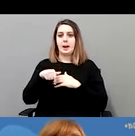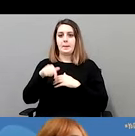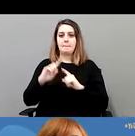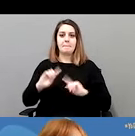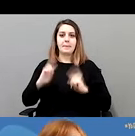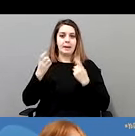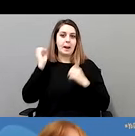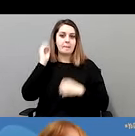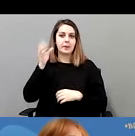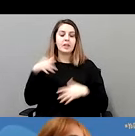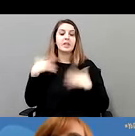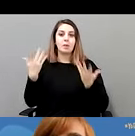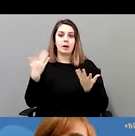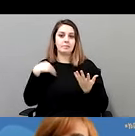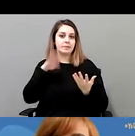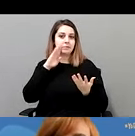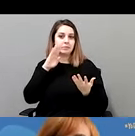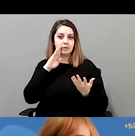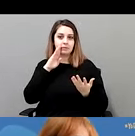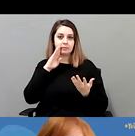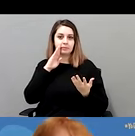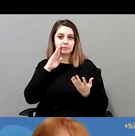primera ponencia? Ya os digo que